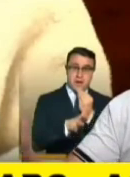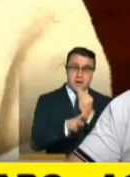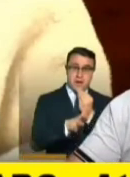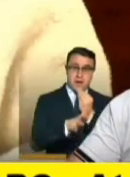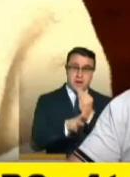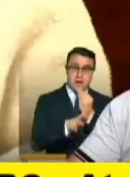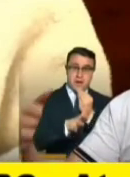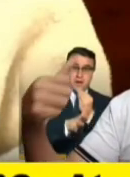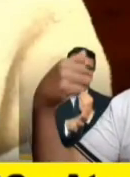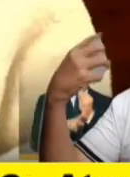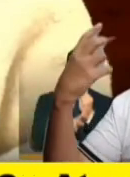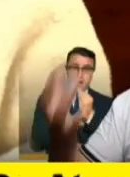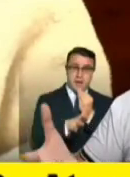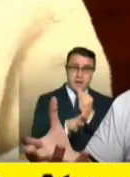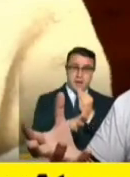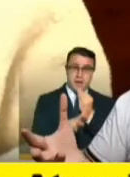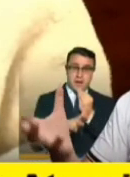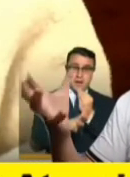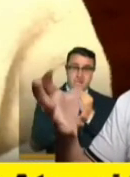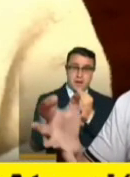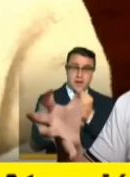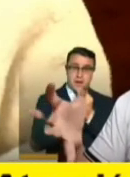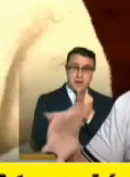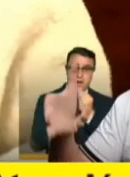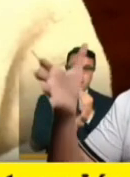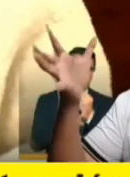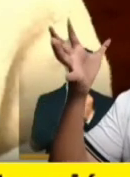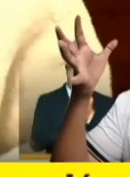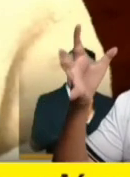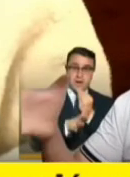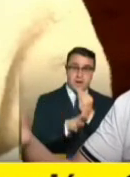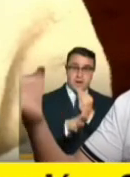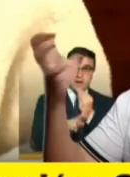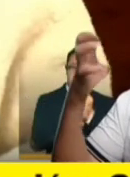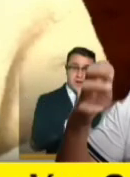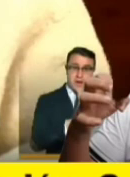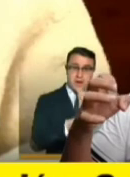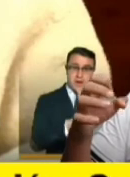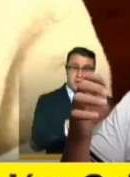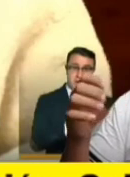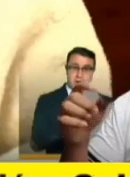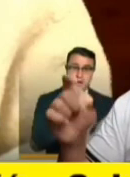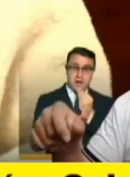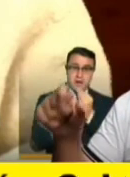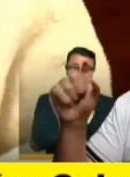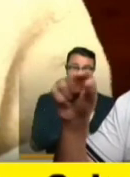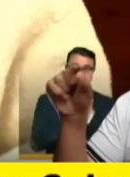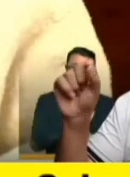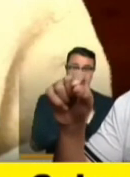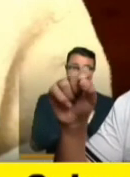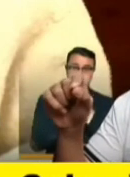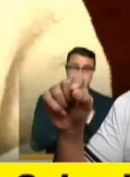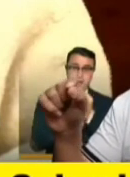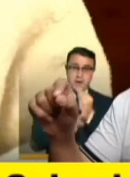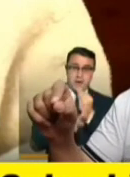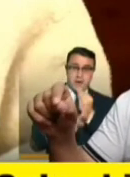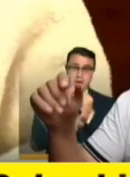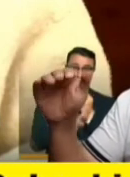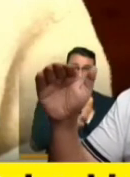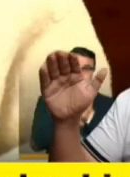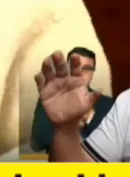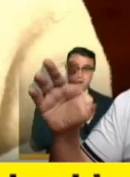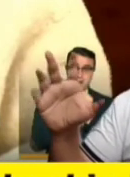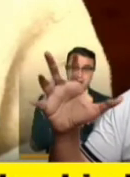Esa reforma pensional va a ir principalmente que libere el presupuesto general de la nación para que esos 18